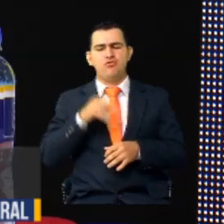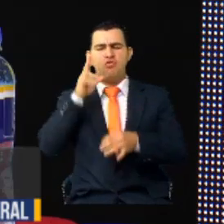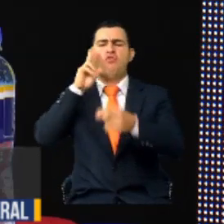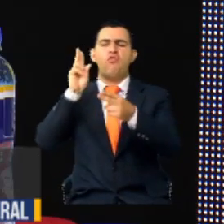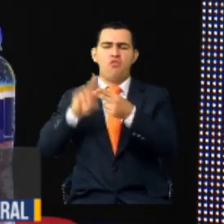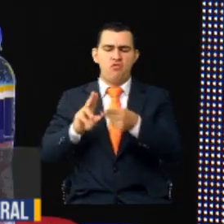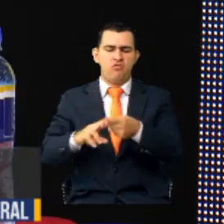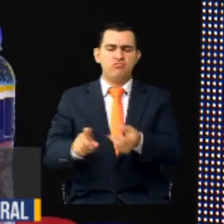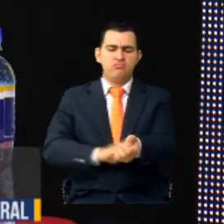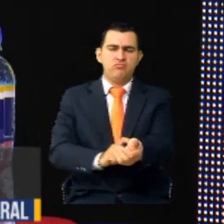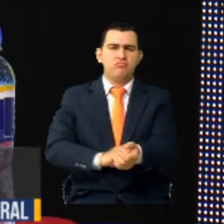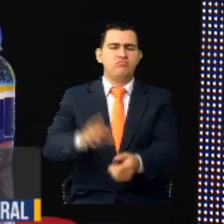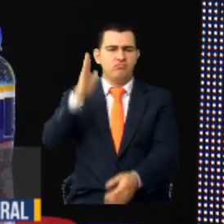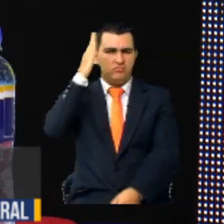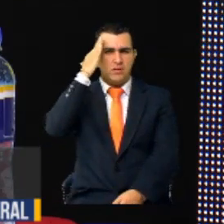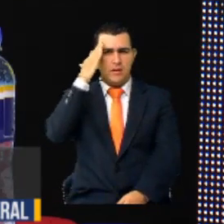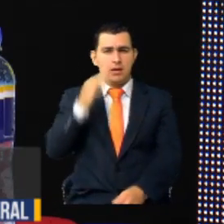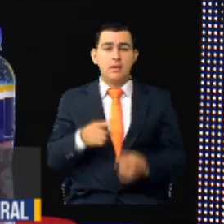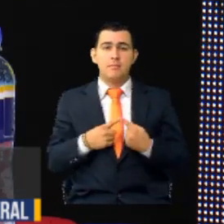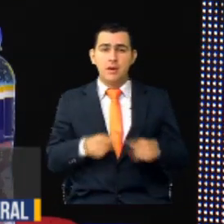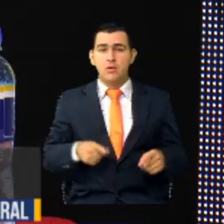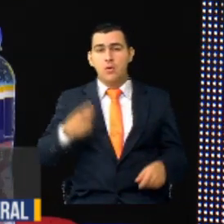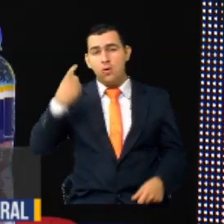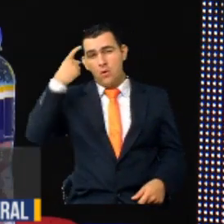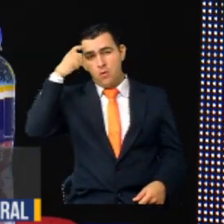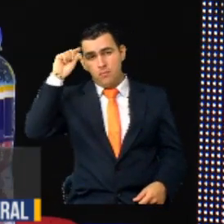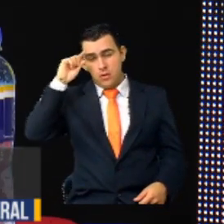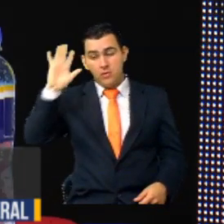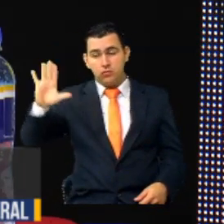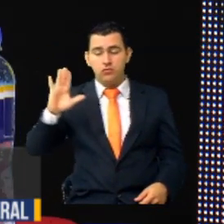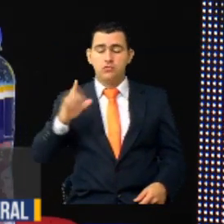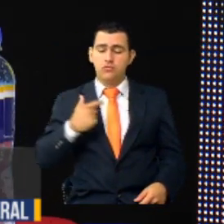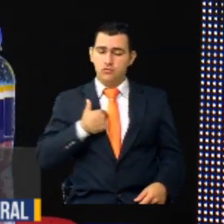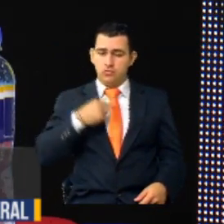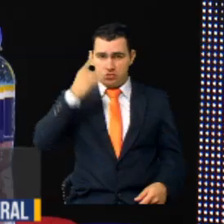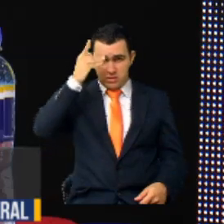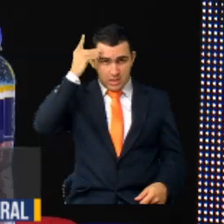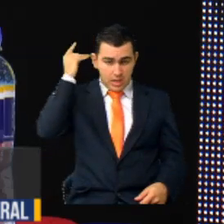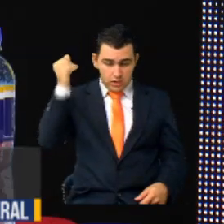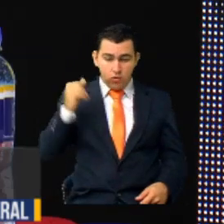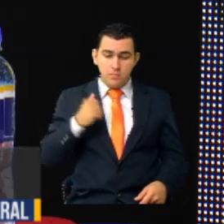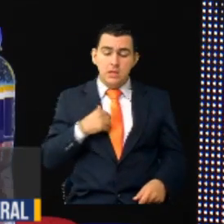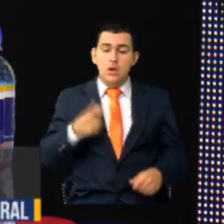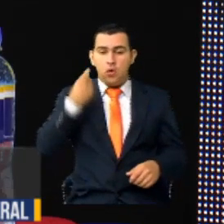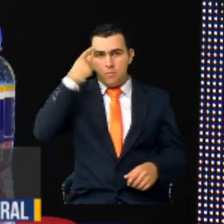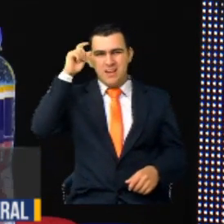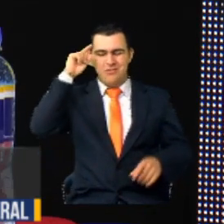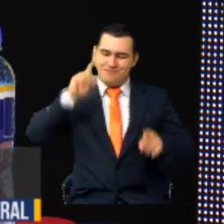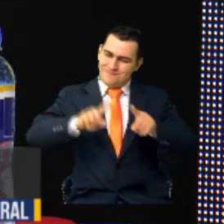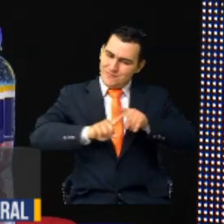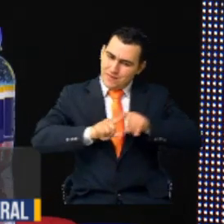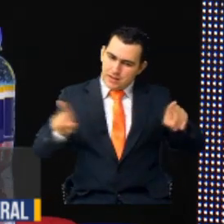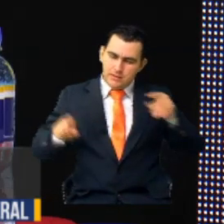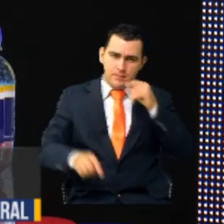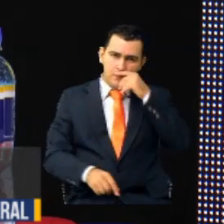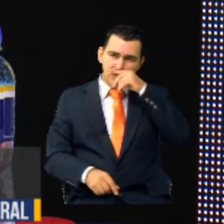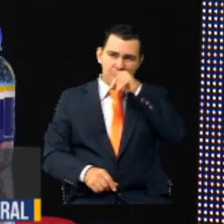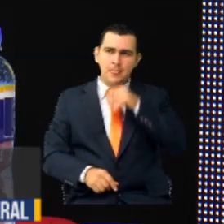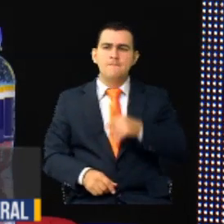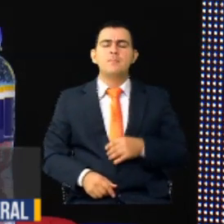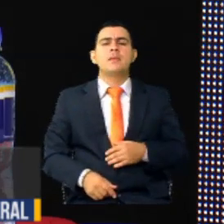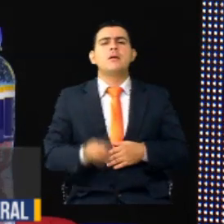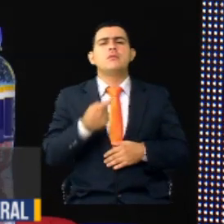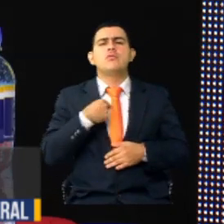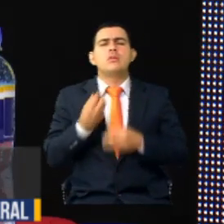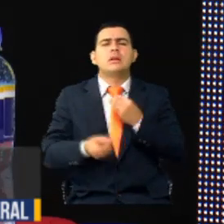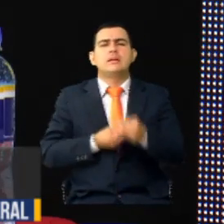calidades y de sus condiciones. Pero el gobierno de Darío Alcalde será un gobierno del cambio, un gobierno diferente. Vamos a imprimirle otros estilos